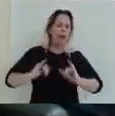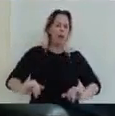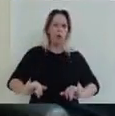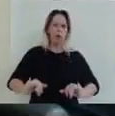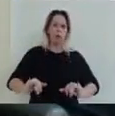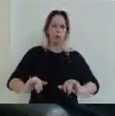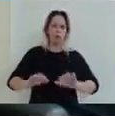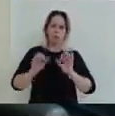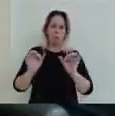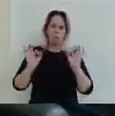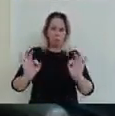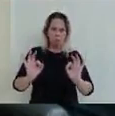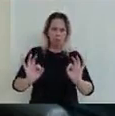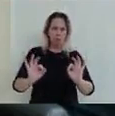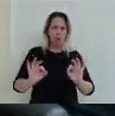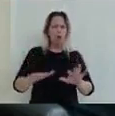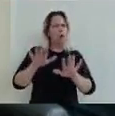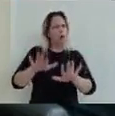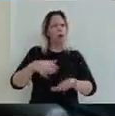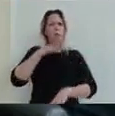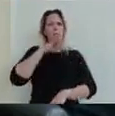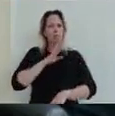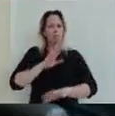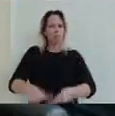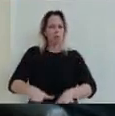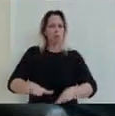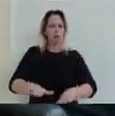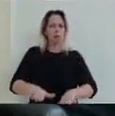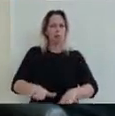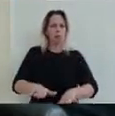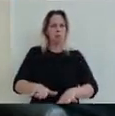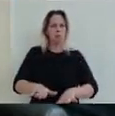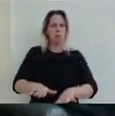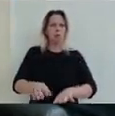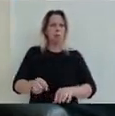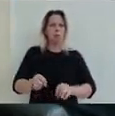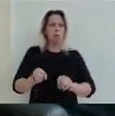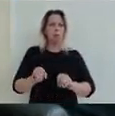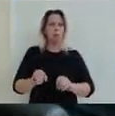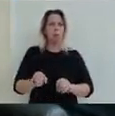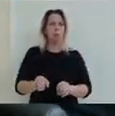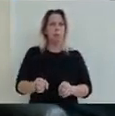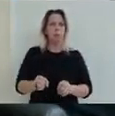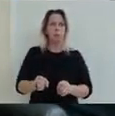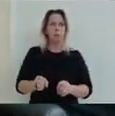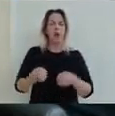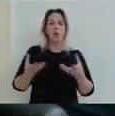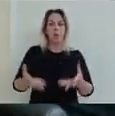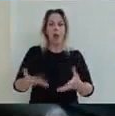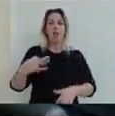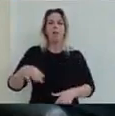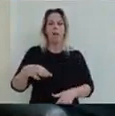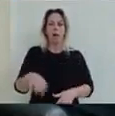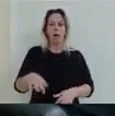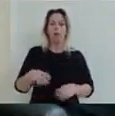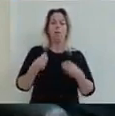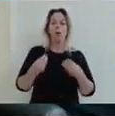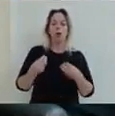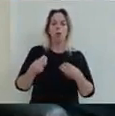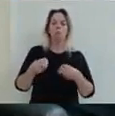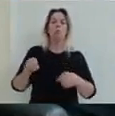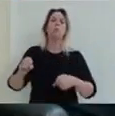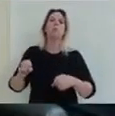prematuro preguntar dónde, cuando que los recursos vienen justamente para una pandemia, para una situación